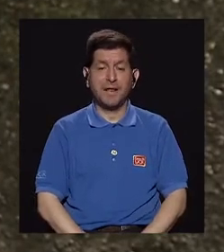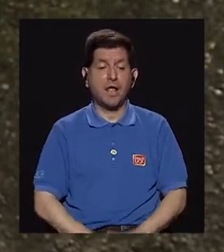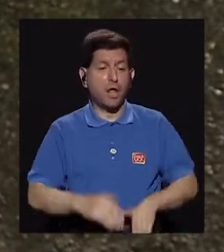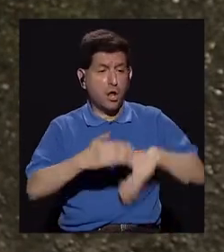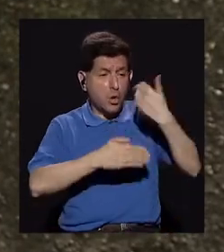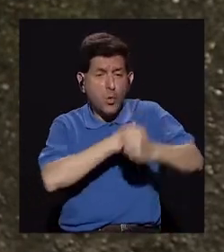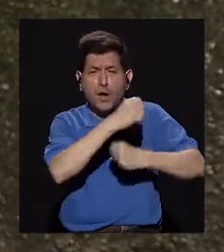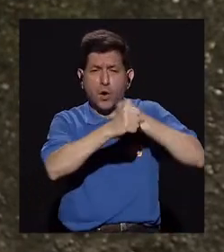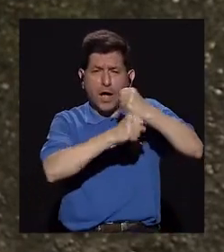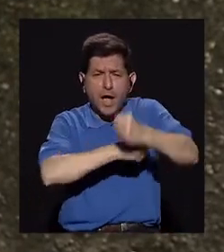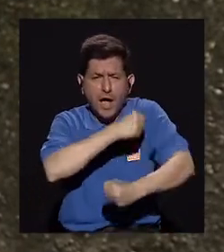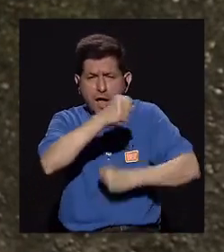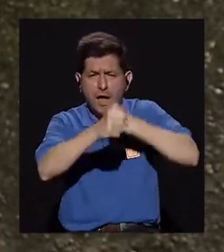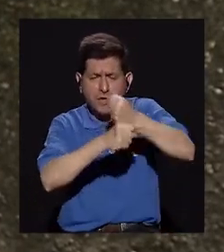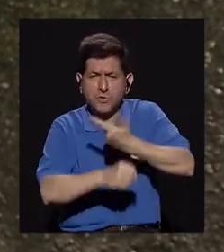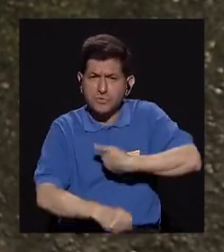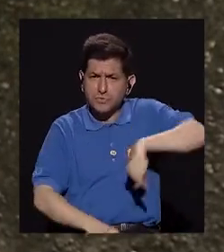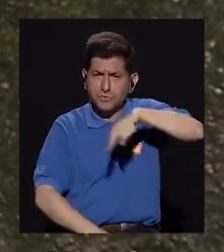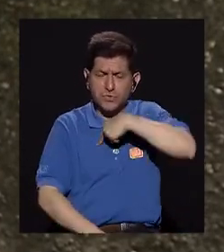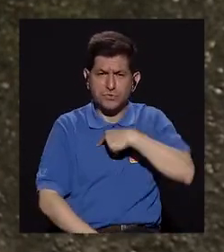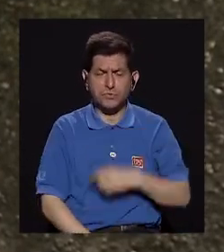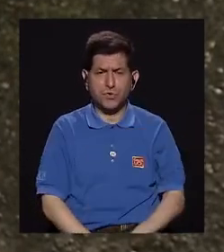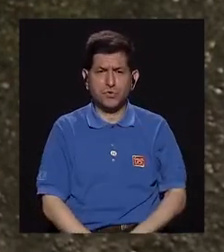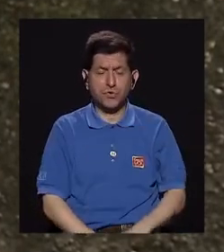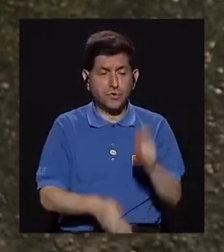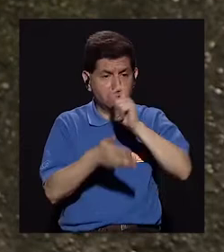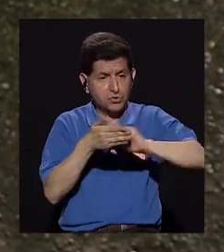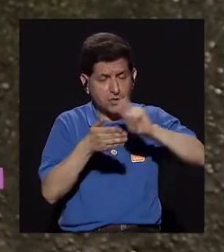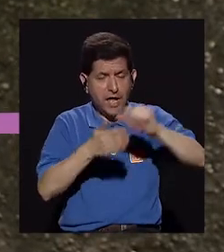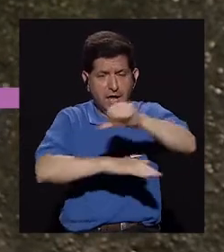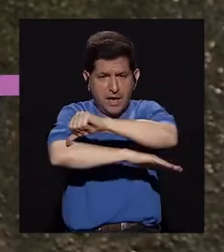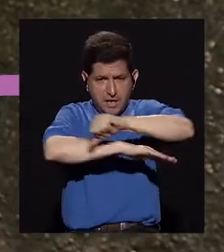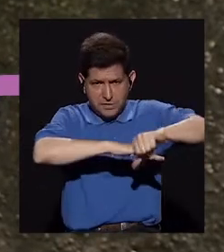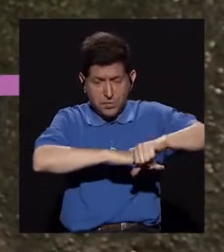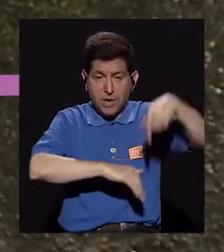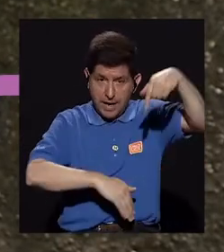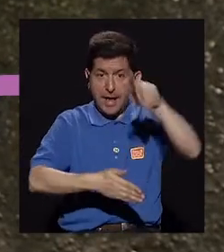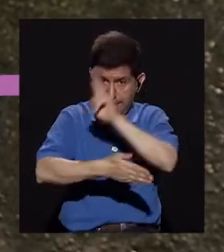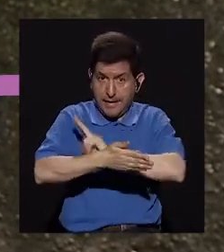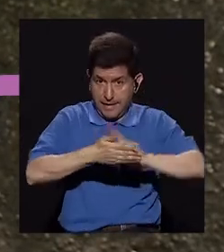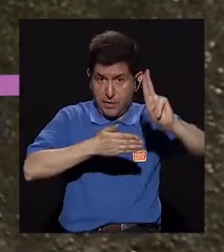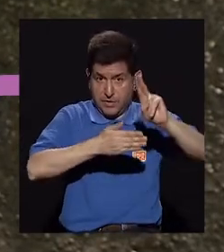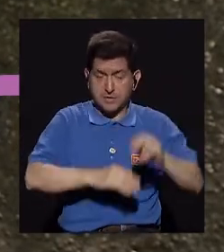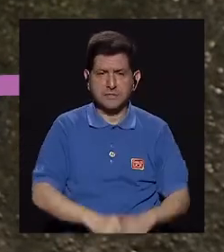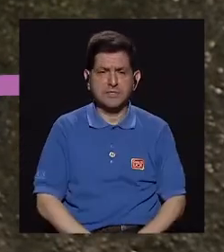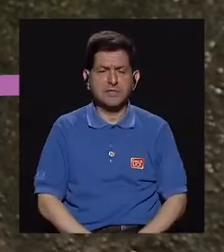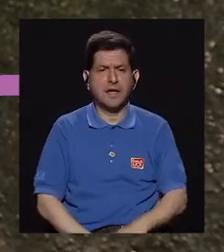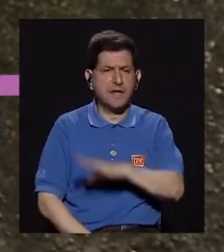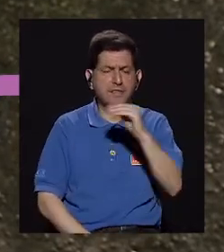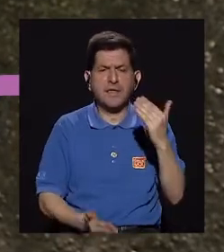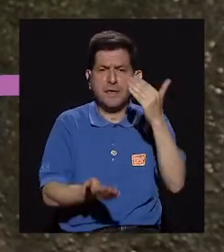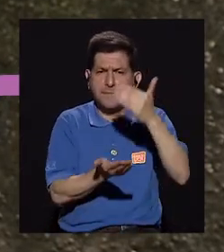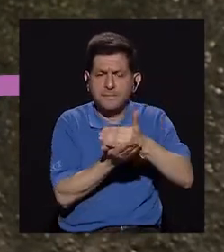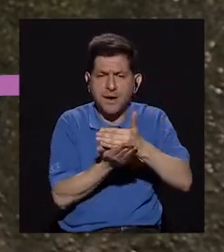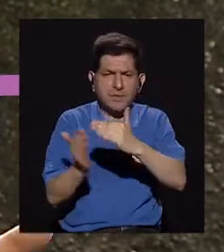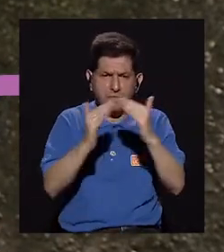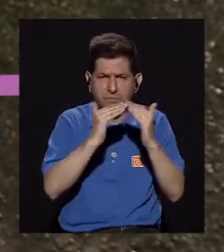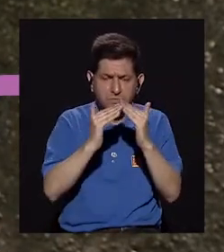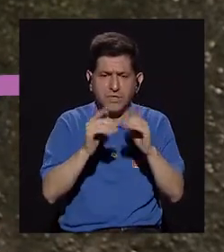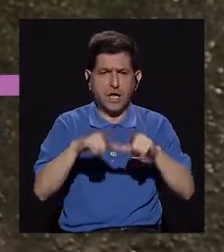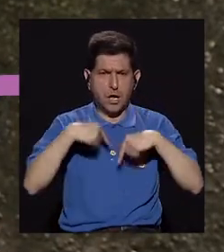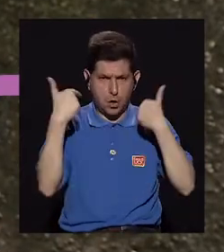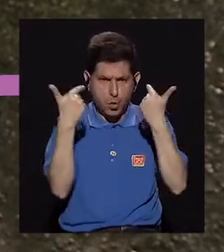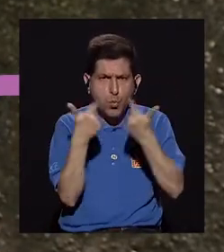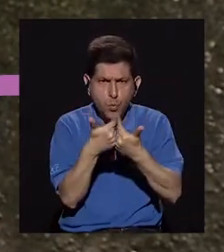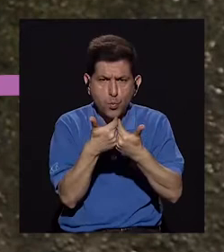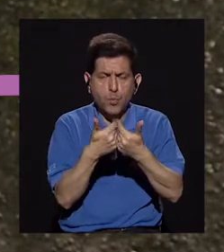Ya después de varios años de estar pues con la Escuela de Arquitectura de la U y Pausa Urbana, el colectivo pues que